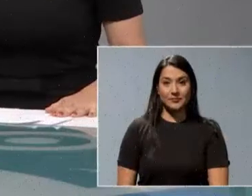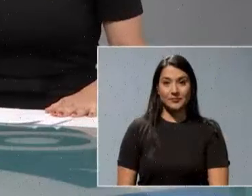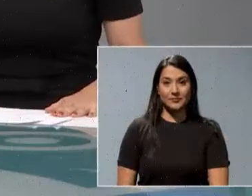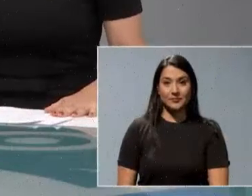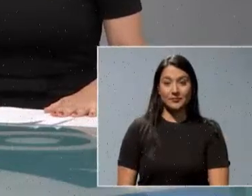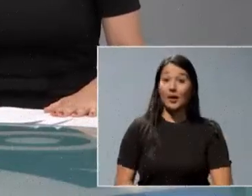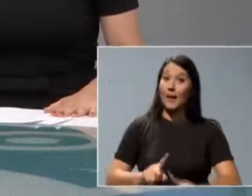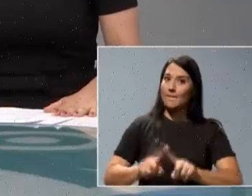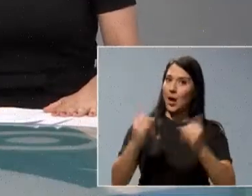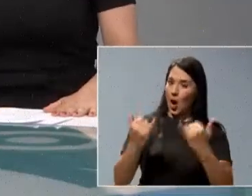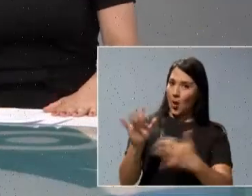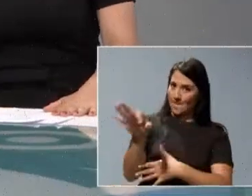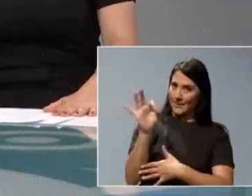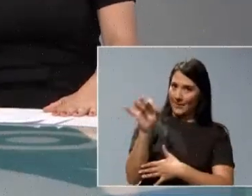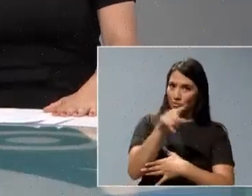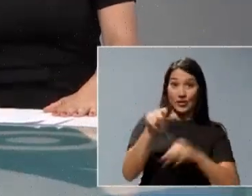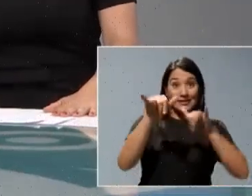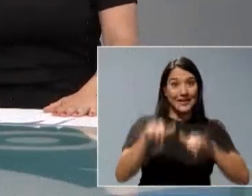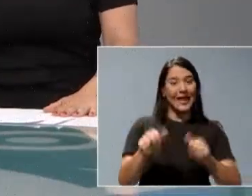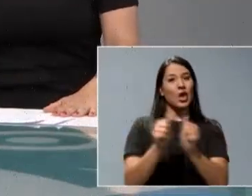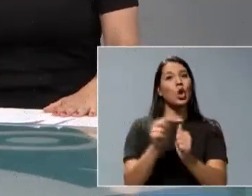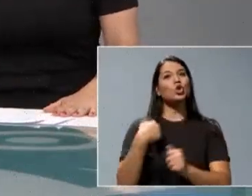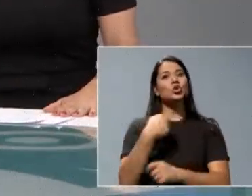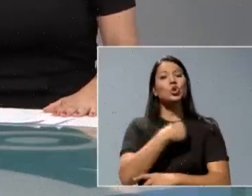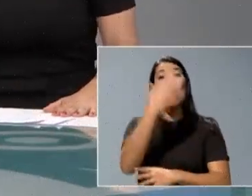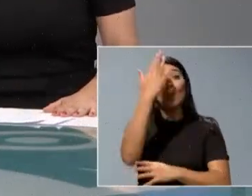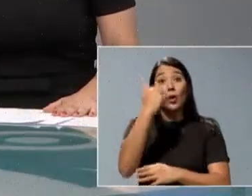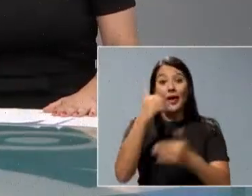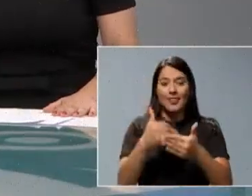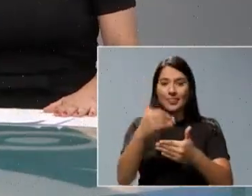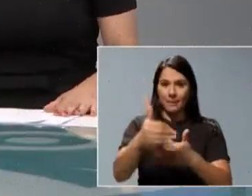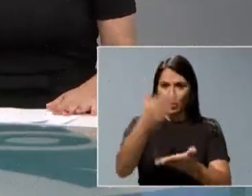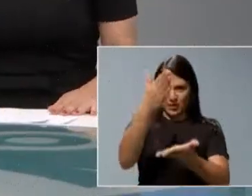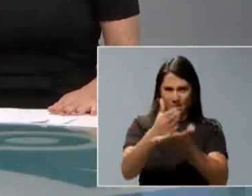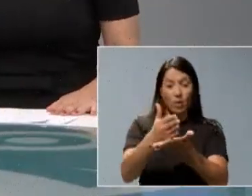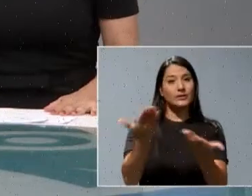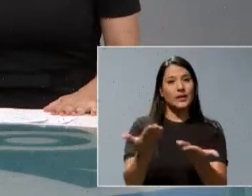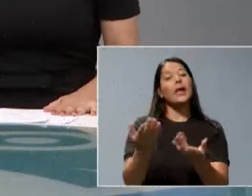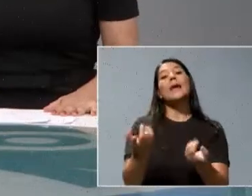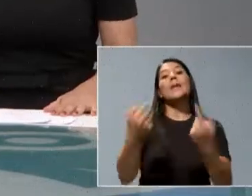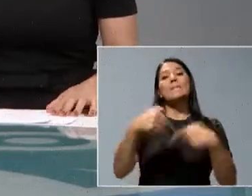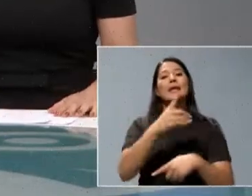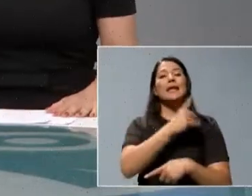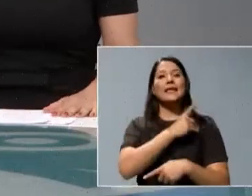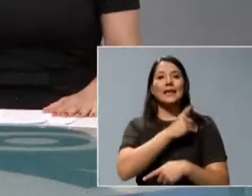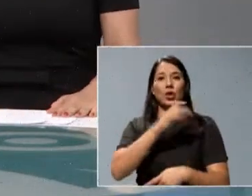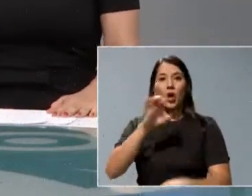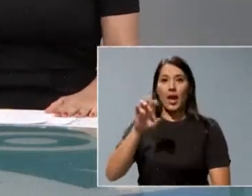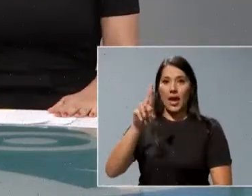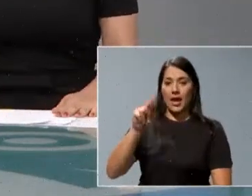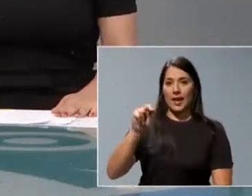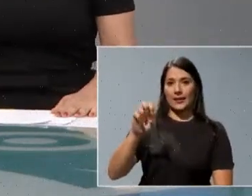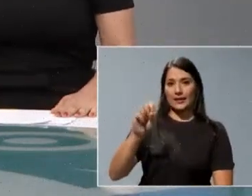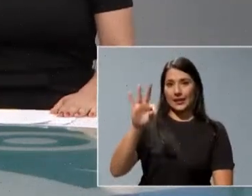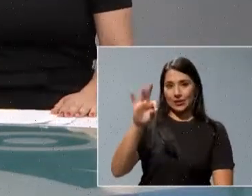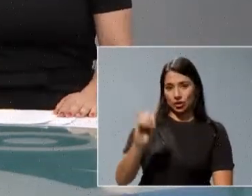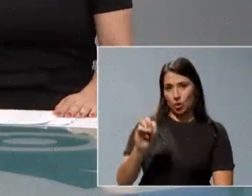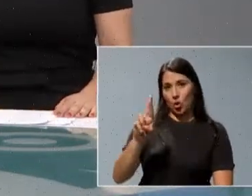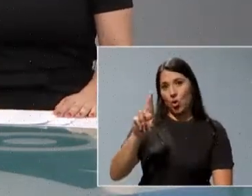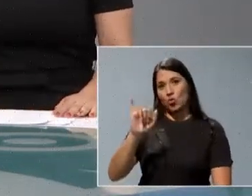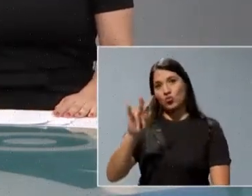Pero lo invitamos para que se quede con nosotros porque luego de la pausa vendrá nuestro director Ernesto Rivera con Olver